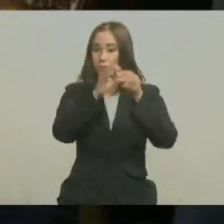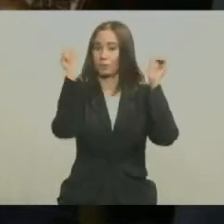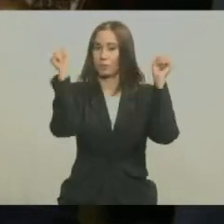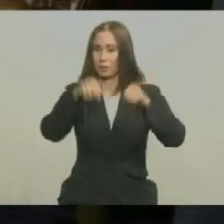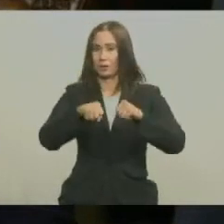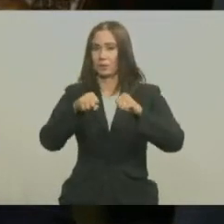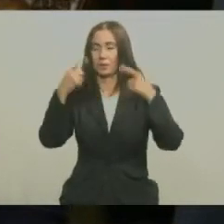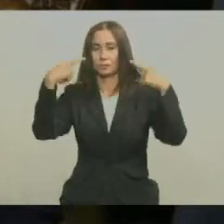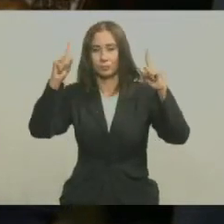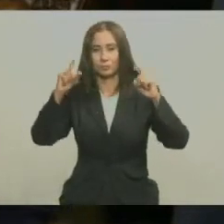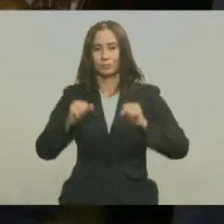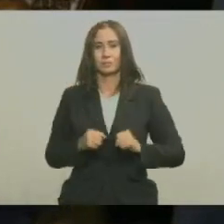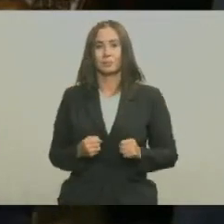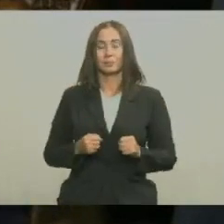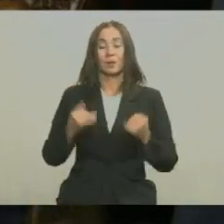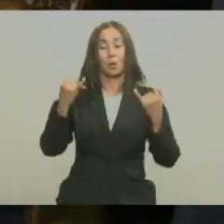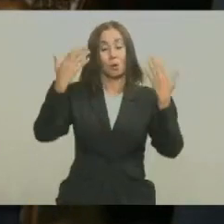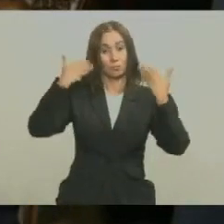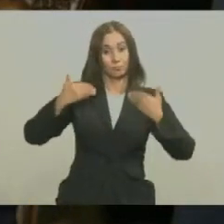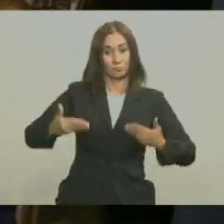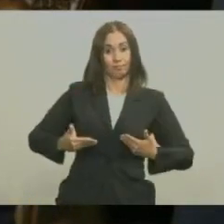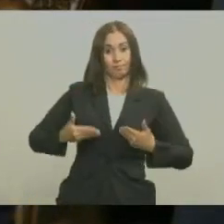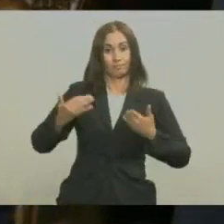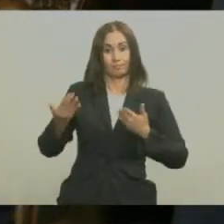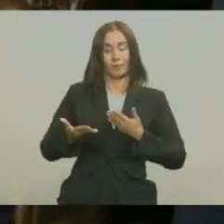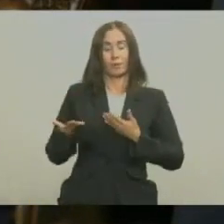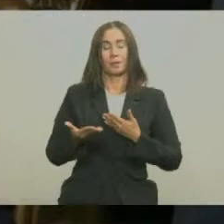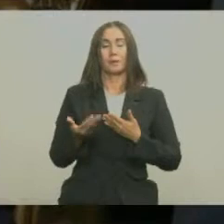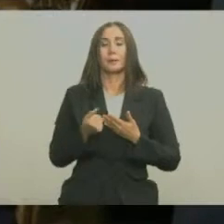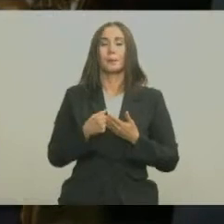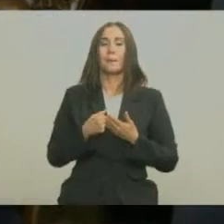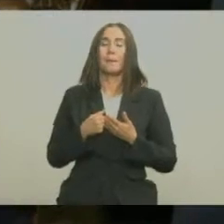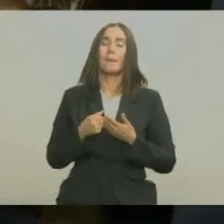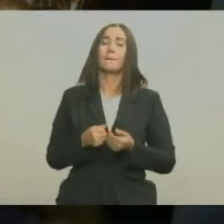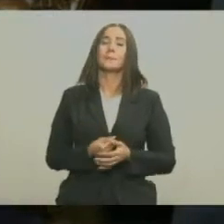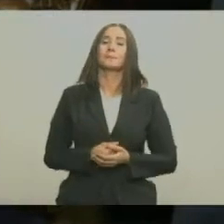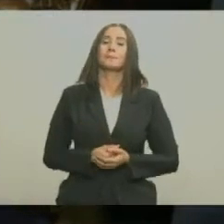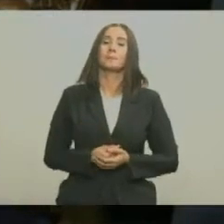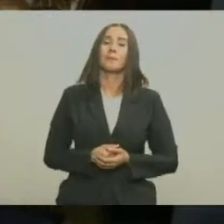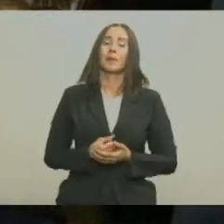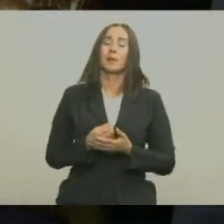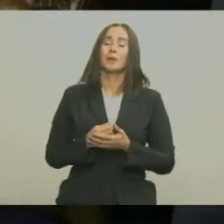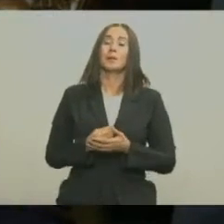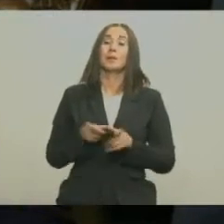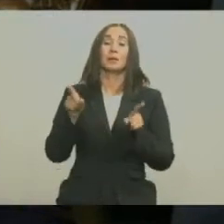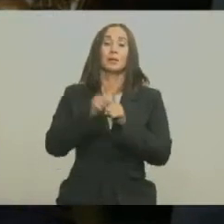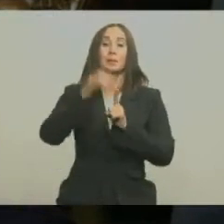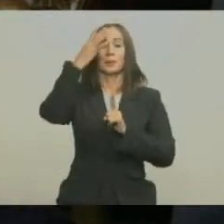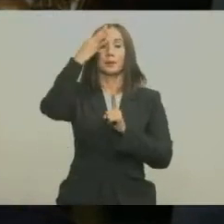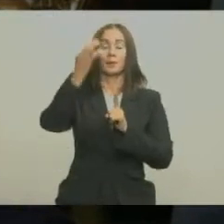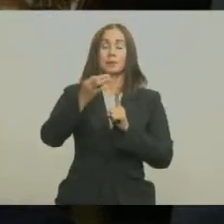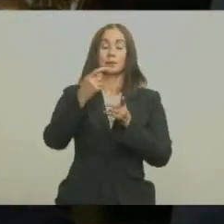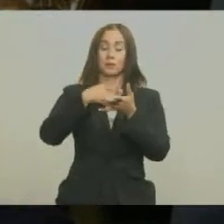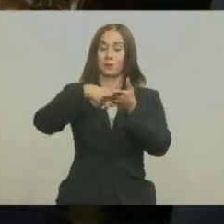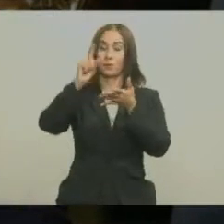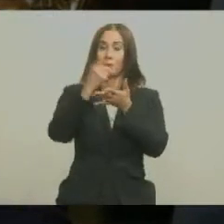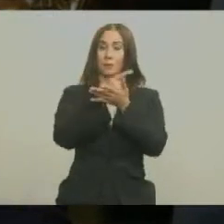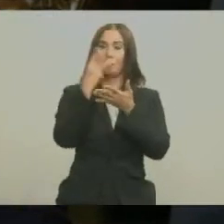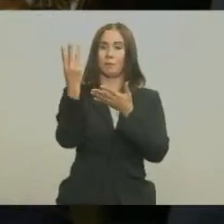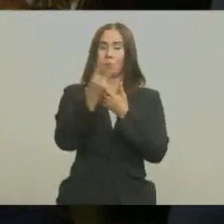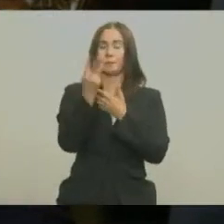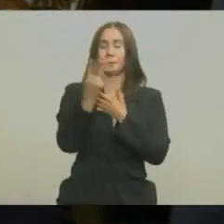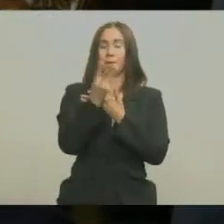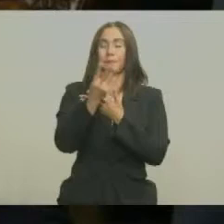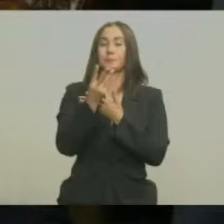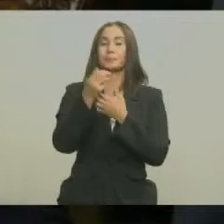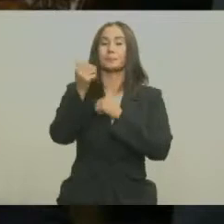Mi presencia aquí y nuestra intervención próximamente el miércoles que viene dejará